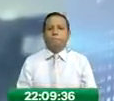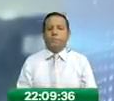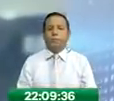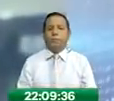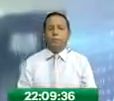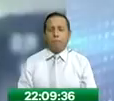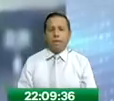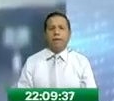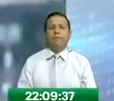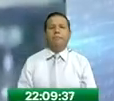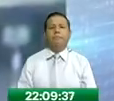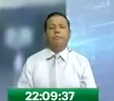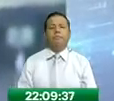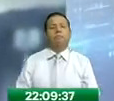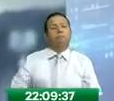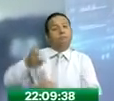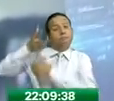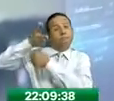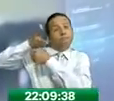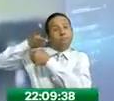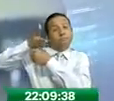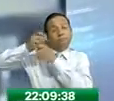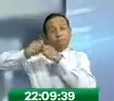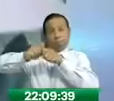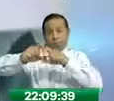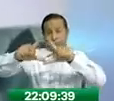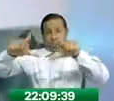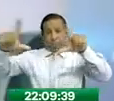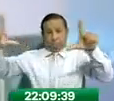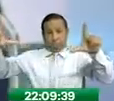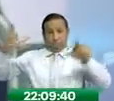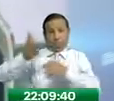El asalto fue captado por una cámara de seguridad.